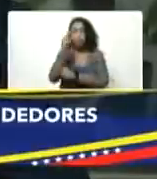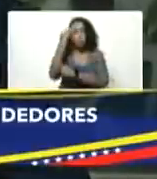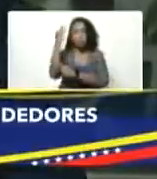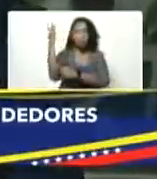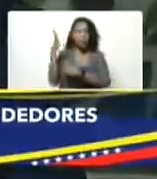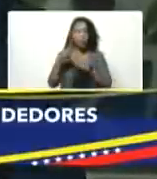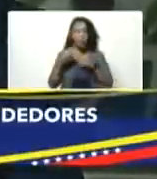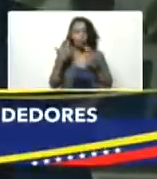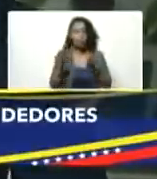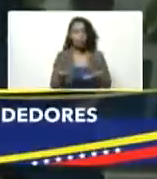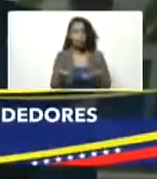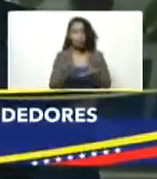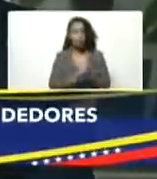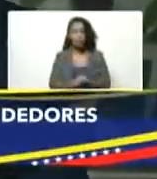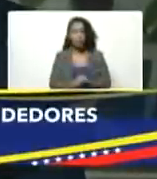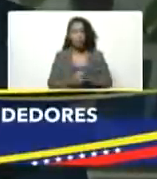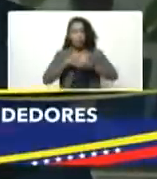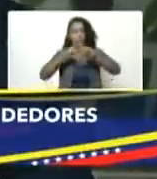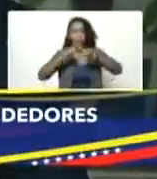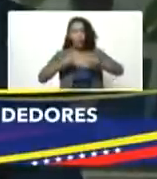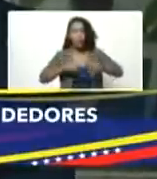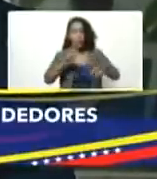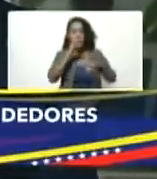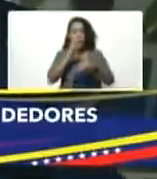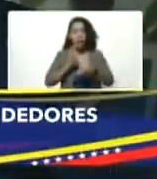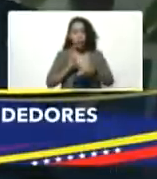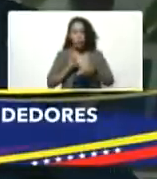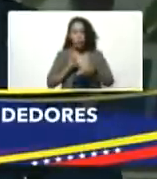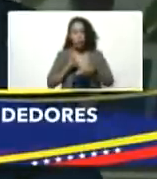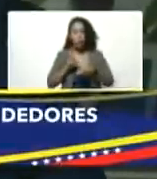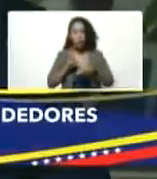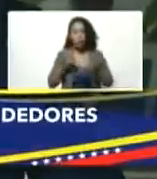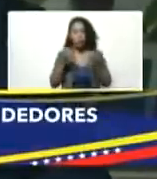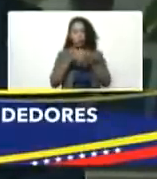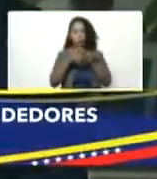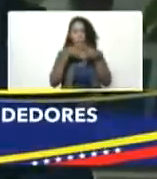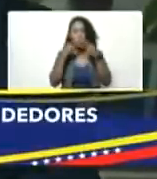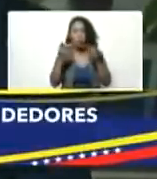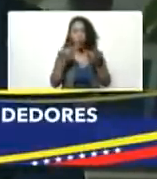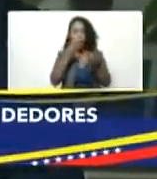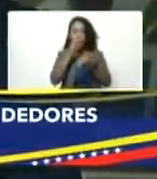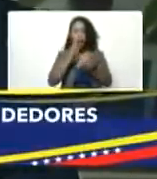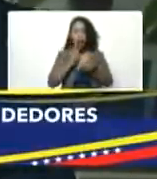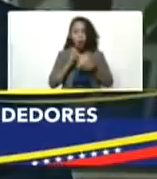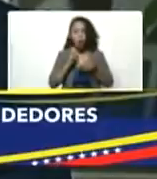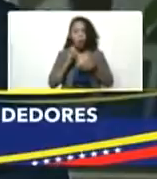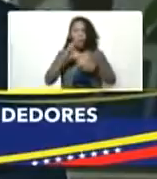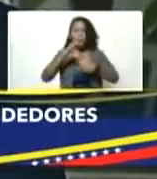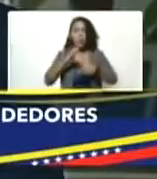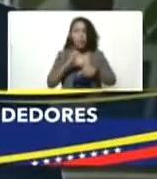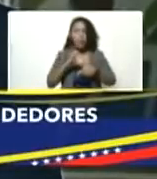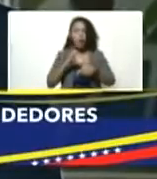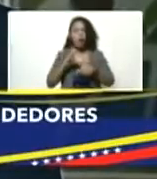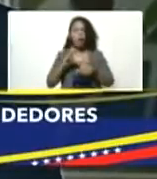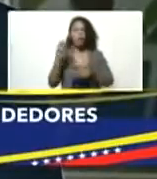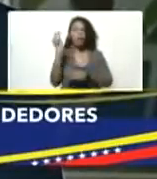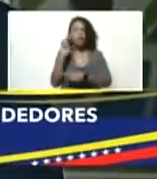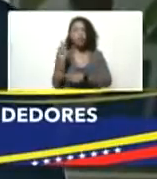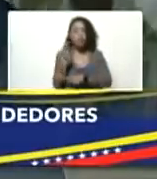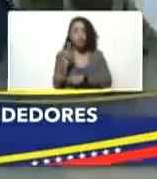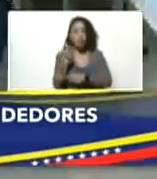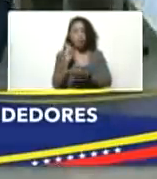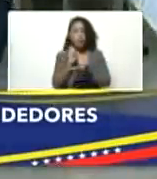a través de los diferentes bancos del Estado, la banca pública, Banco Bicentenario, Banco del Tesoro y Banco de Venezuela. Adelante,